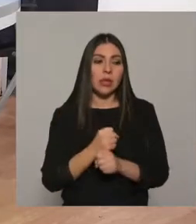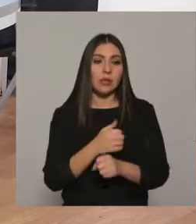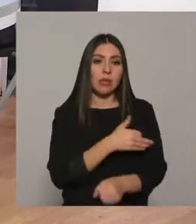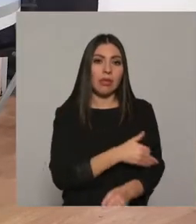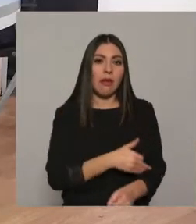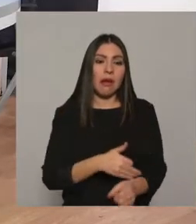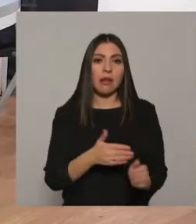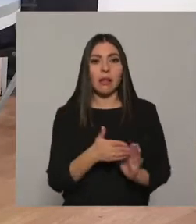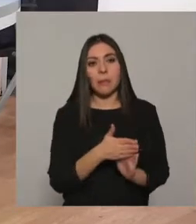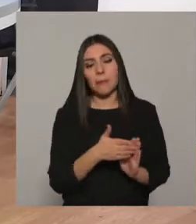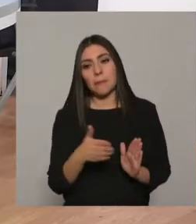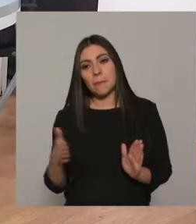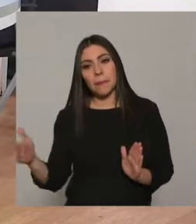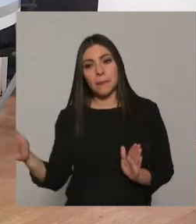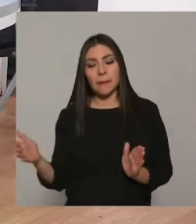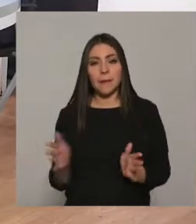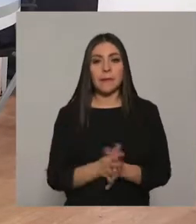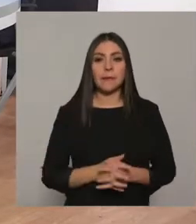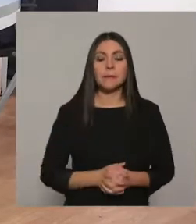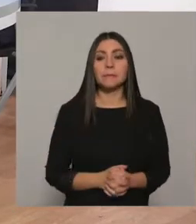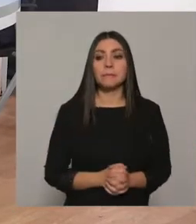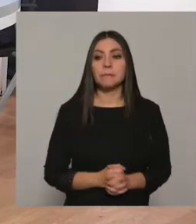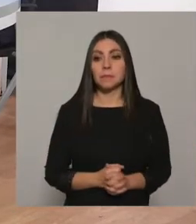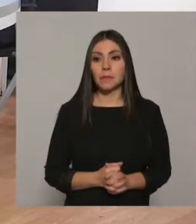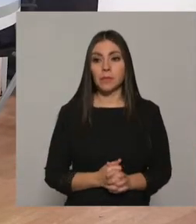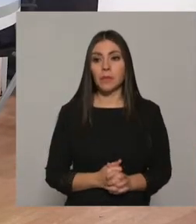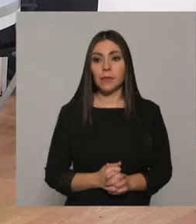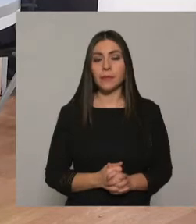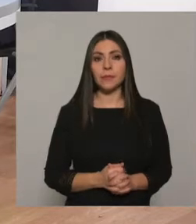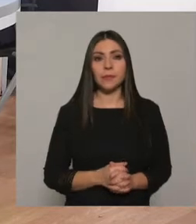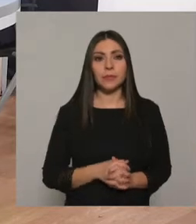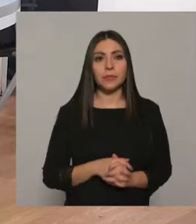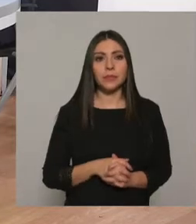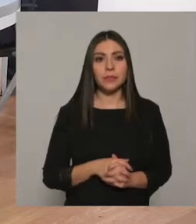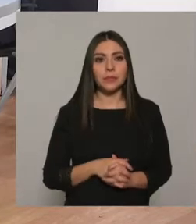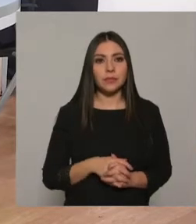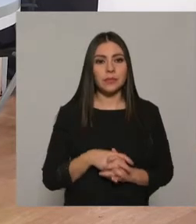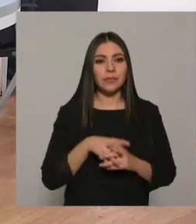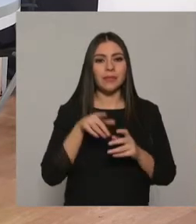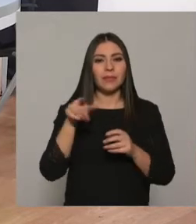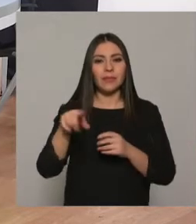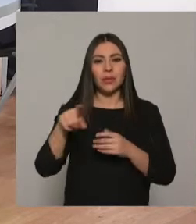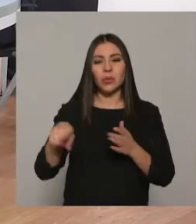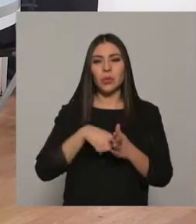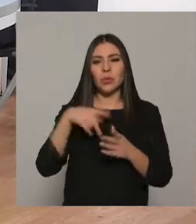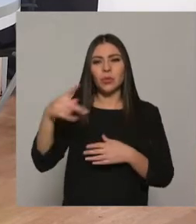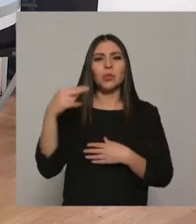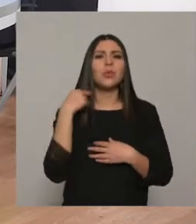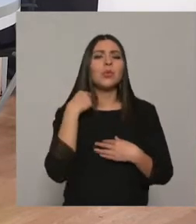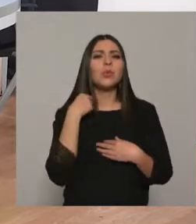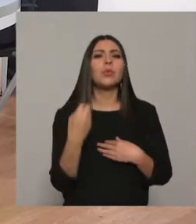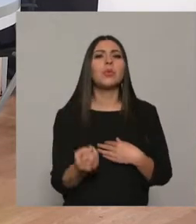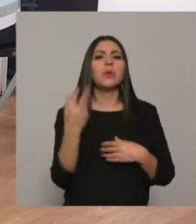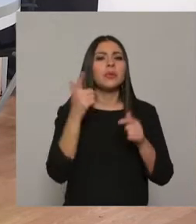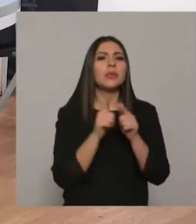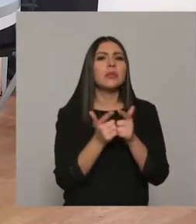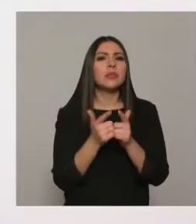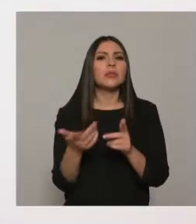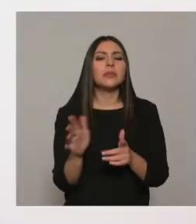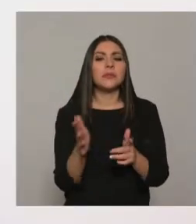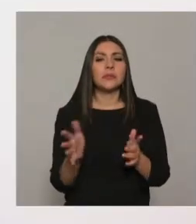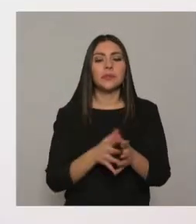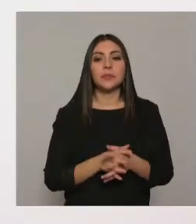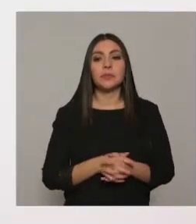de varios libros. Pues, En un ejemplo, por poner un ejemplo, en esa notaría donde estás tú, licenciado, ¿cuántos libros tienes? Pues mira, más o